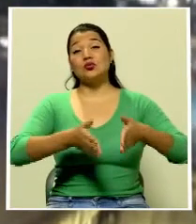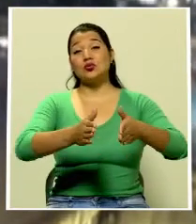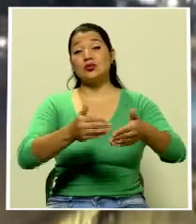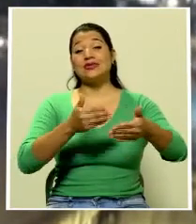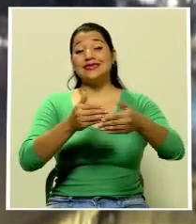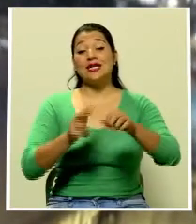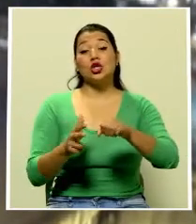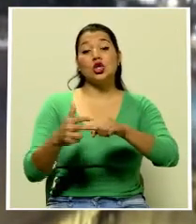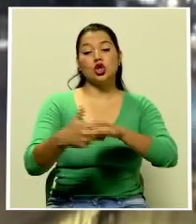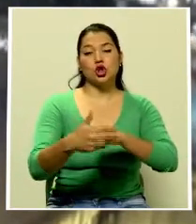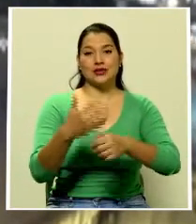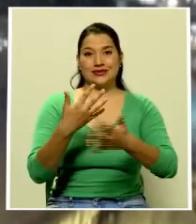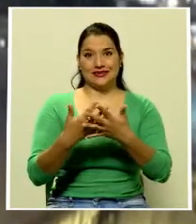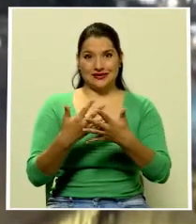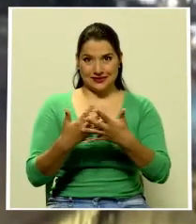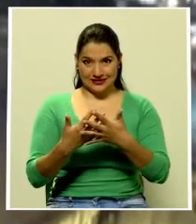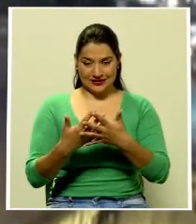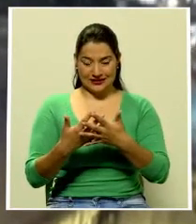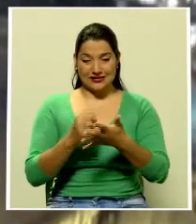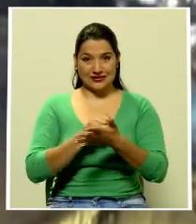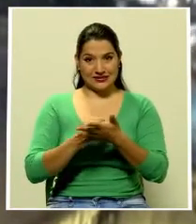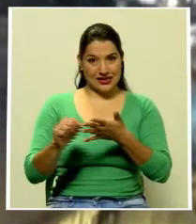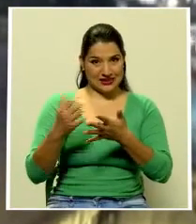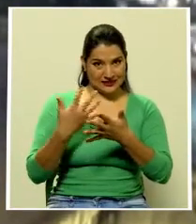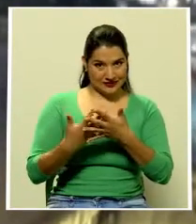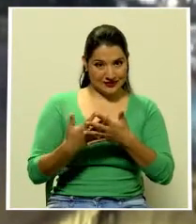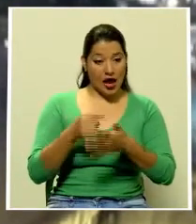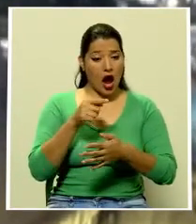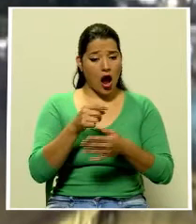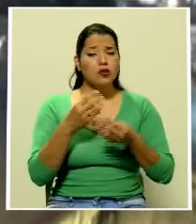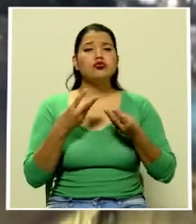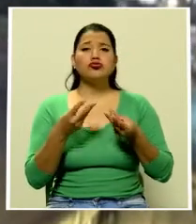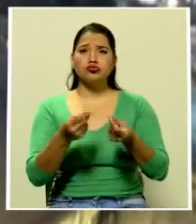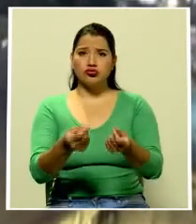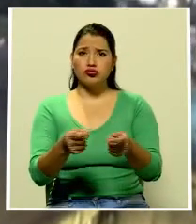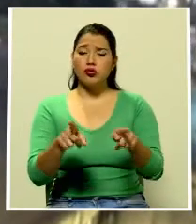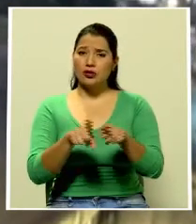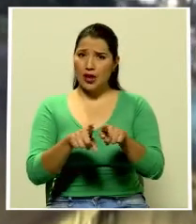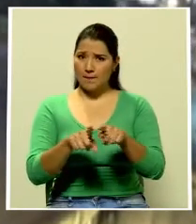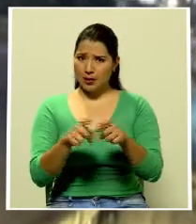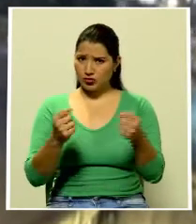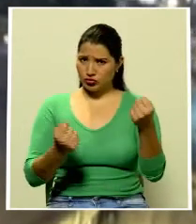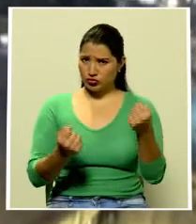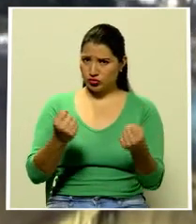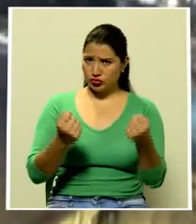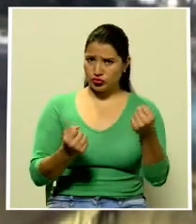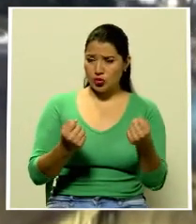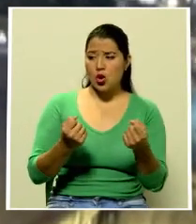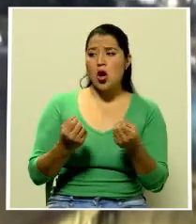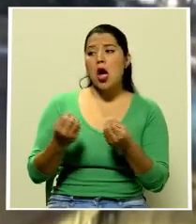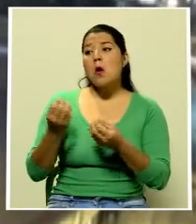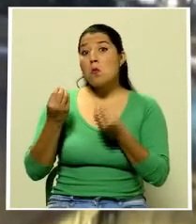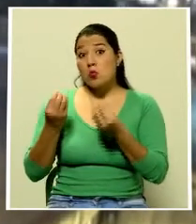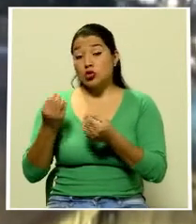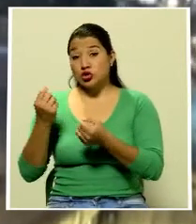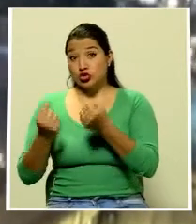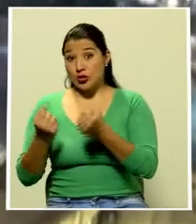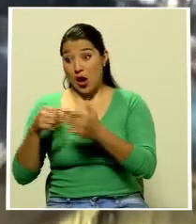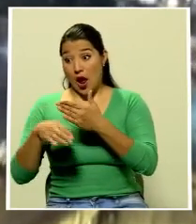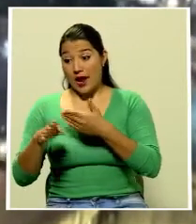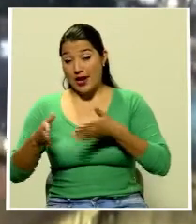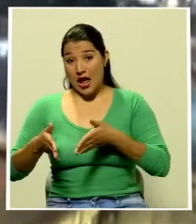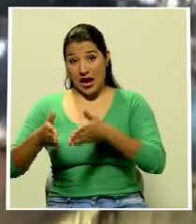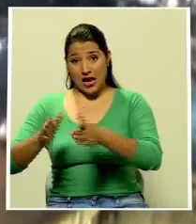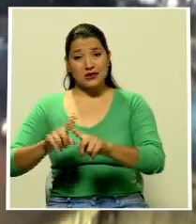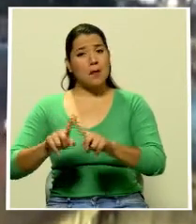San Sebastián. El tránsito está también fluido, hay automóviles en la calle, bastantes, pero